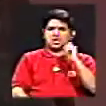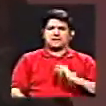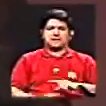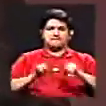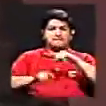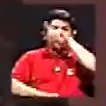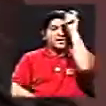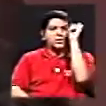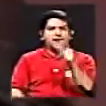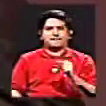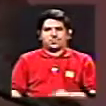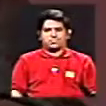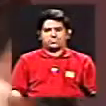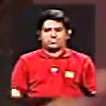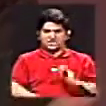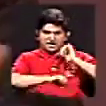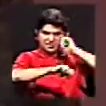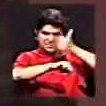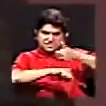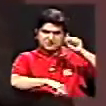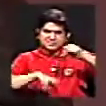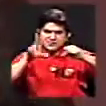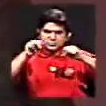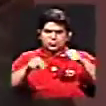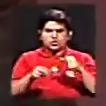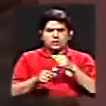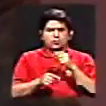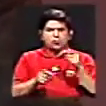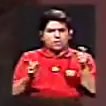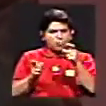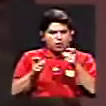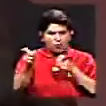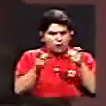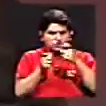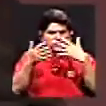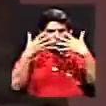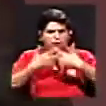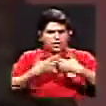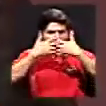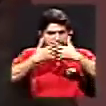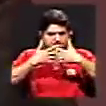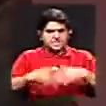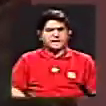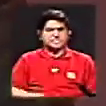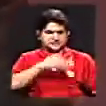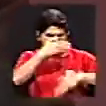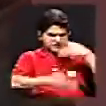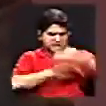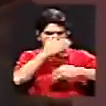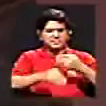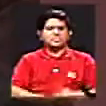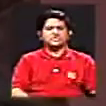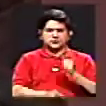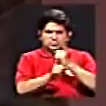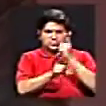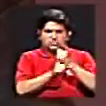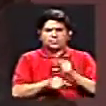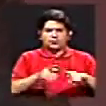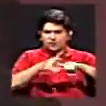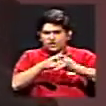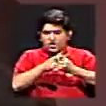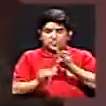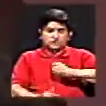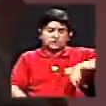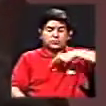la pregunta de si estaba estableciendo o no un control sobre la empresa para saber si esta estaba haciendo adecuadamente sus labores de mantenimiento, tal vez